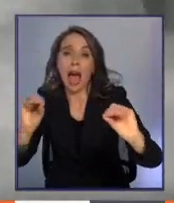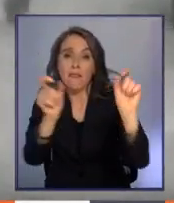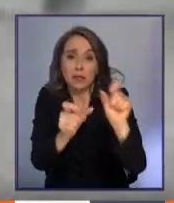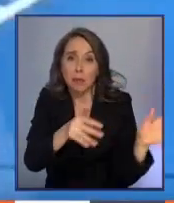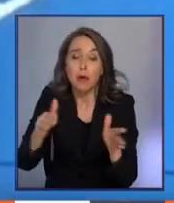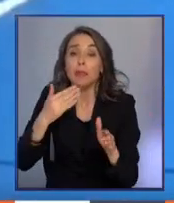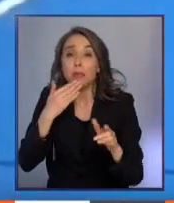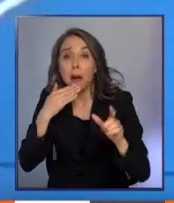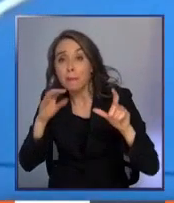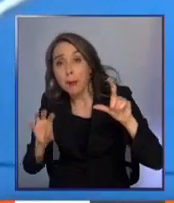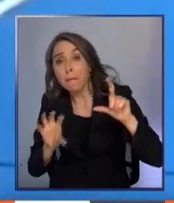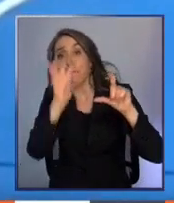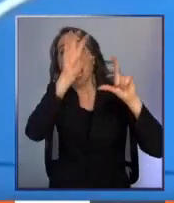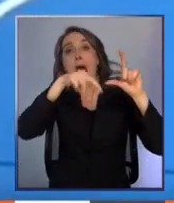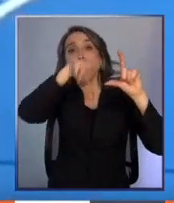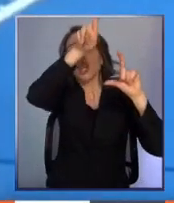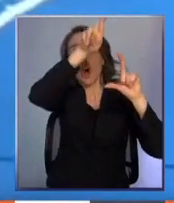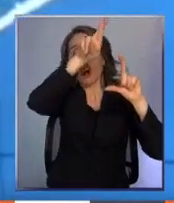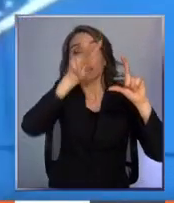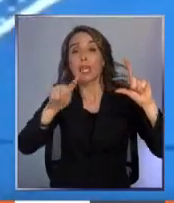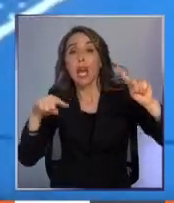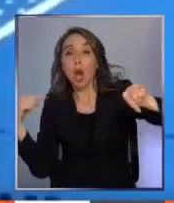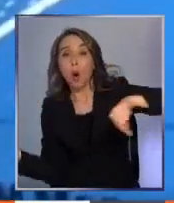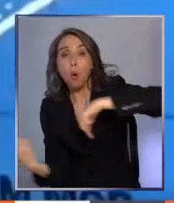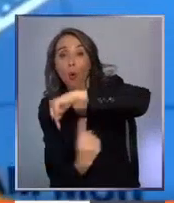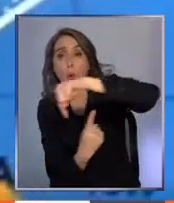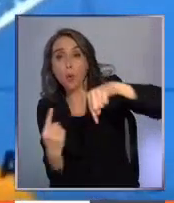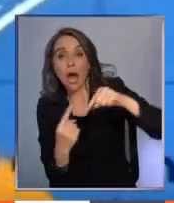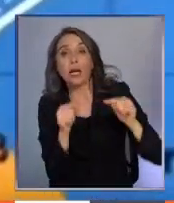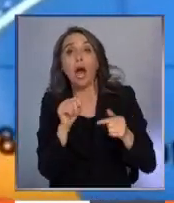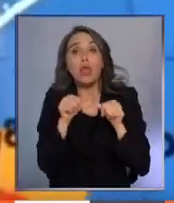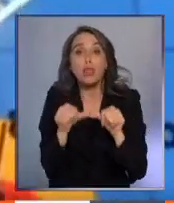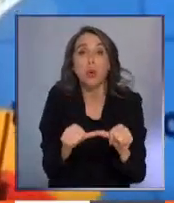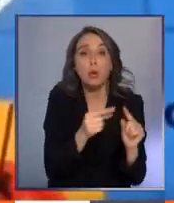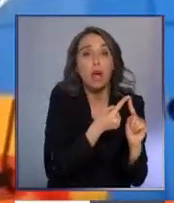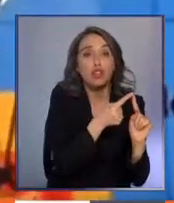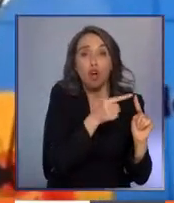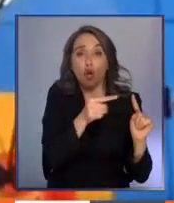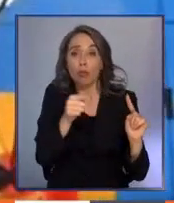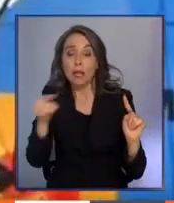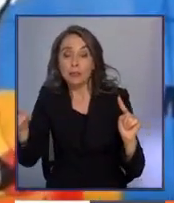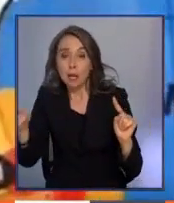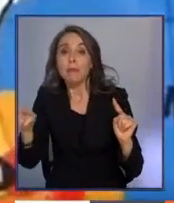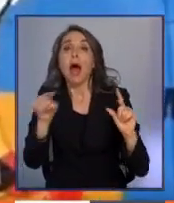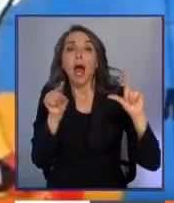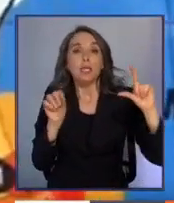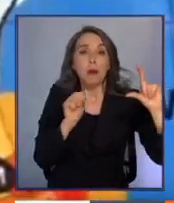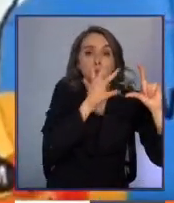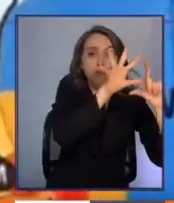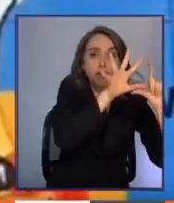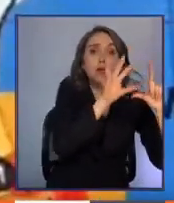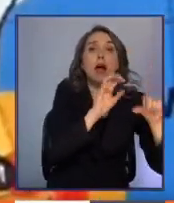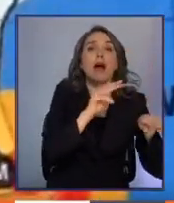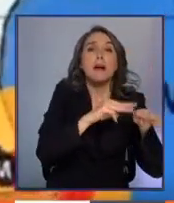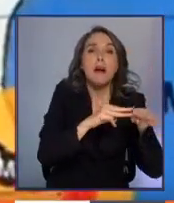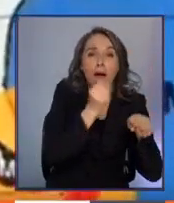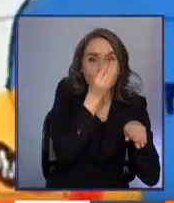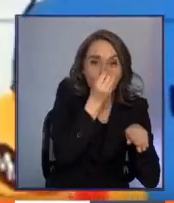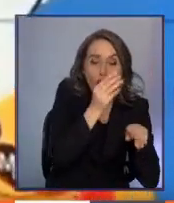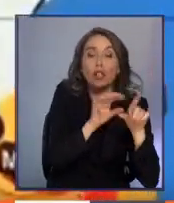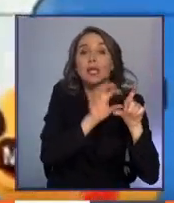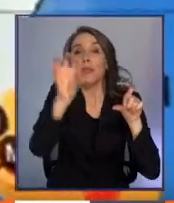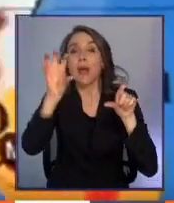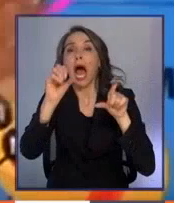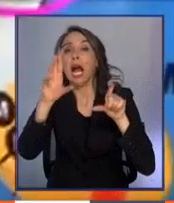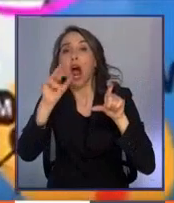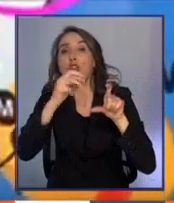norte. Estamos hablando de un huracán que durará toda la semana. Esto es impactos en Florida, Georgia, Carolina del Sur, Carolina del Norte, incluso